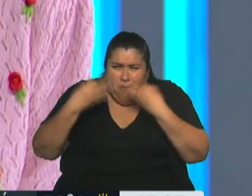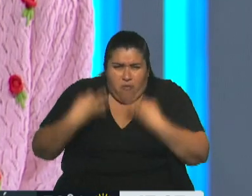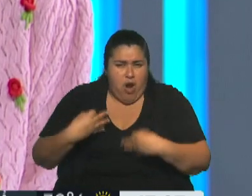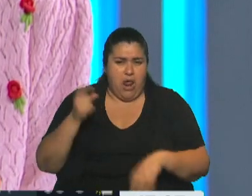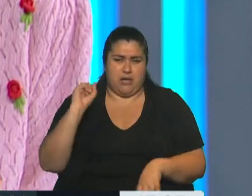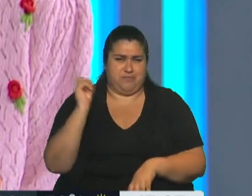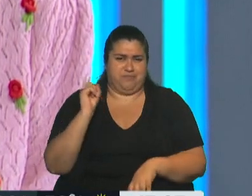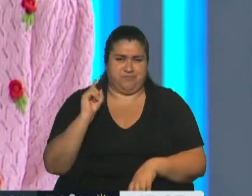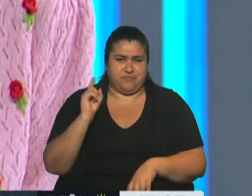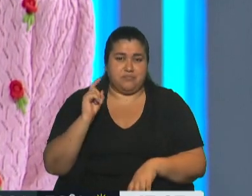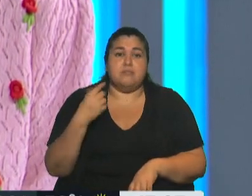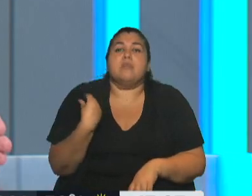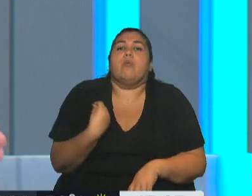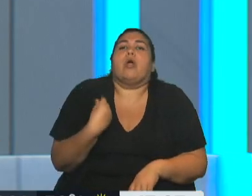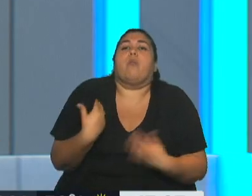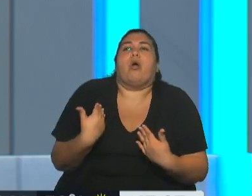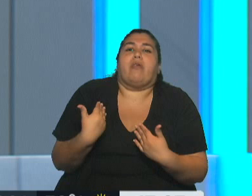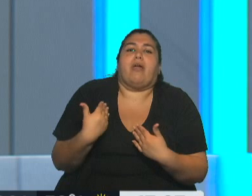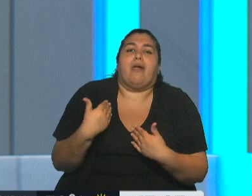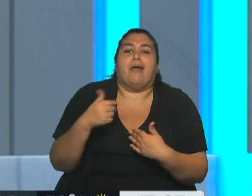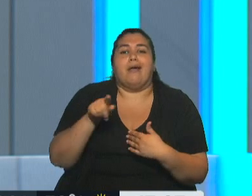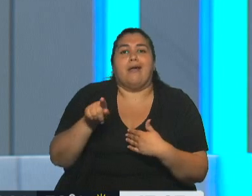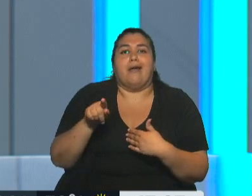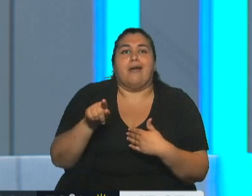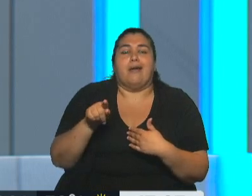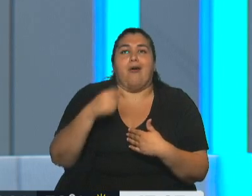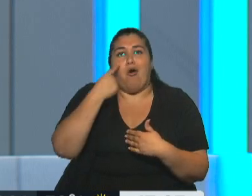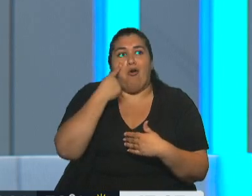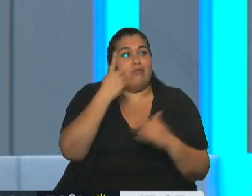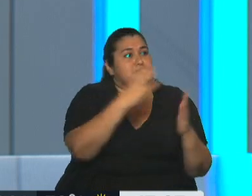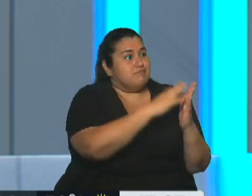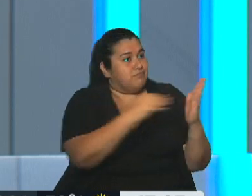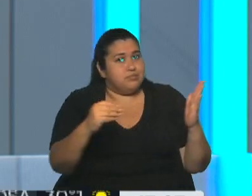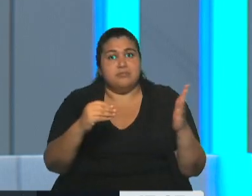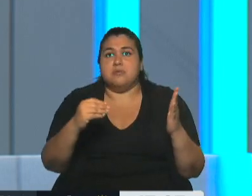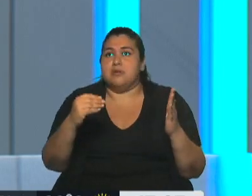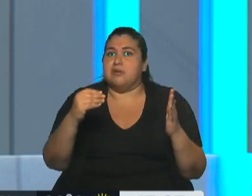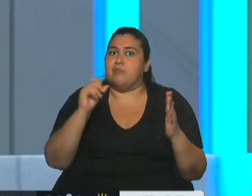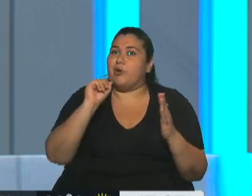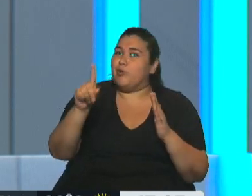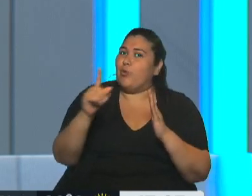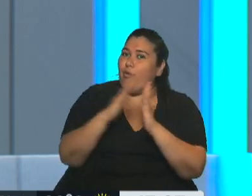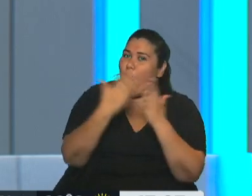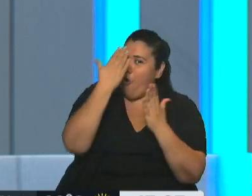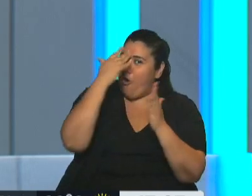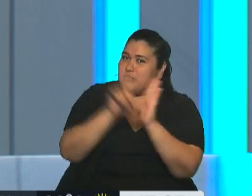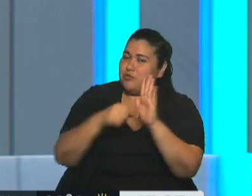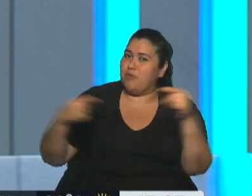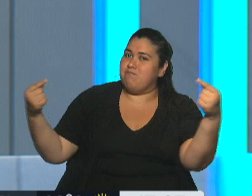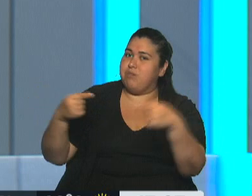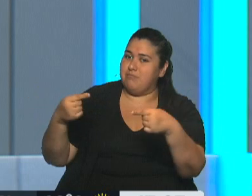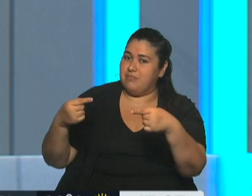adelante medidas que pueden colindar con lo anticonstitucional. Con un presidente que no tiene la